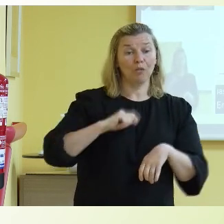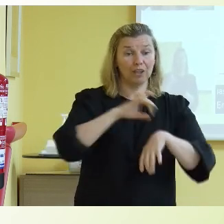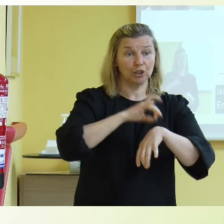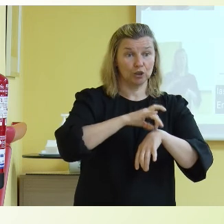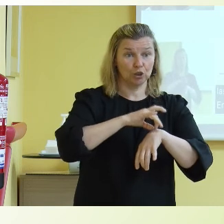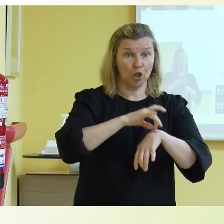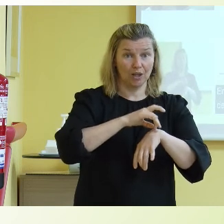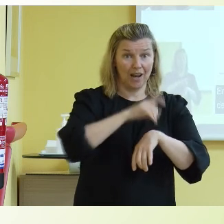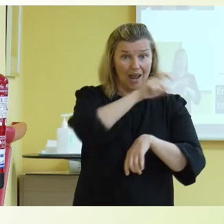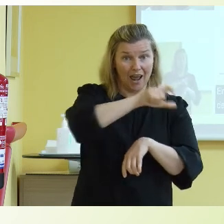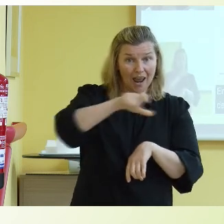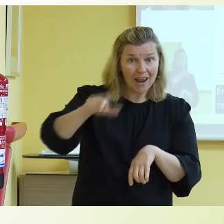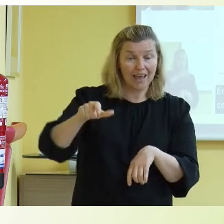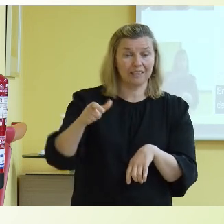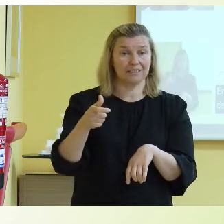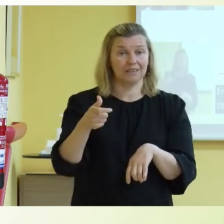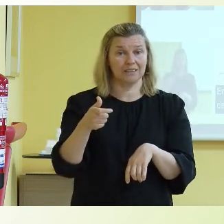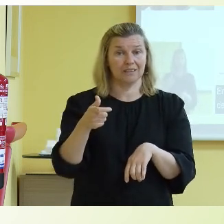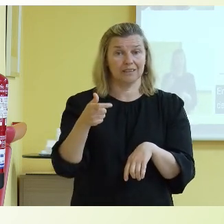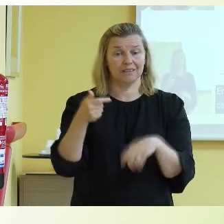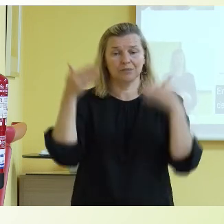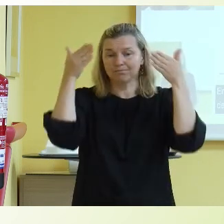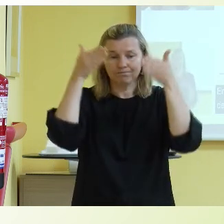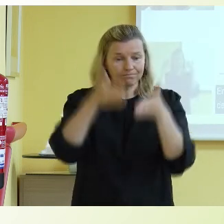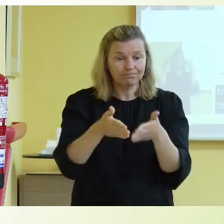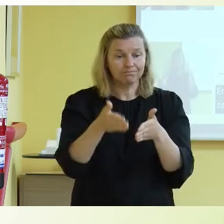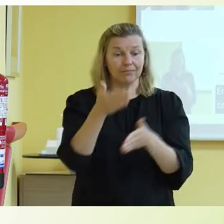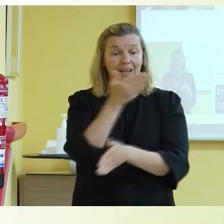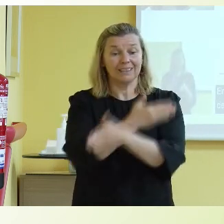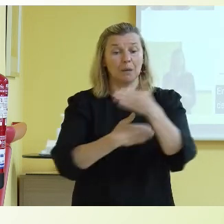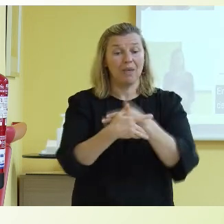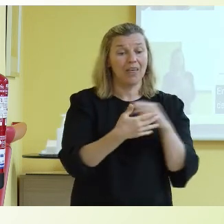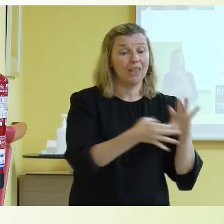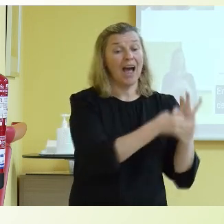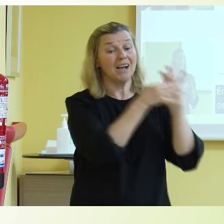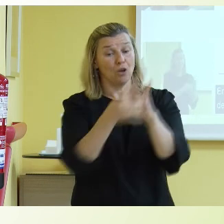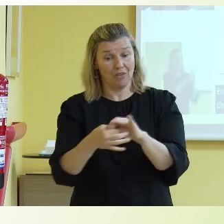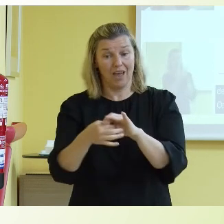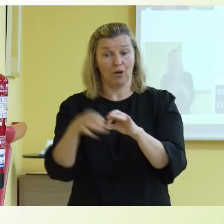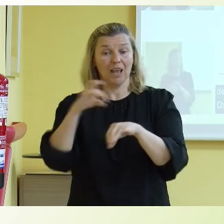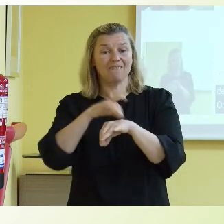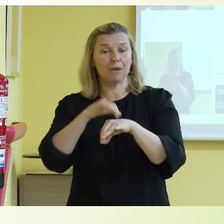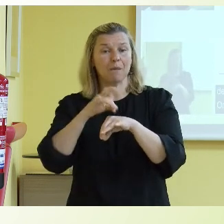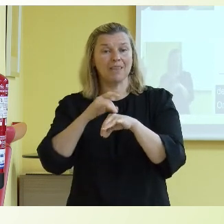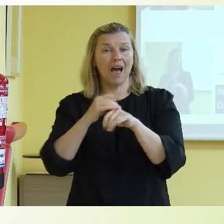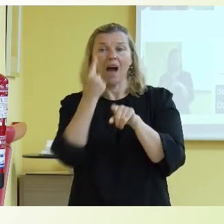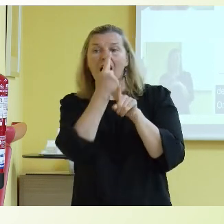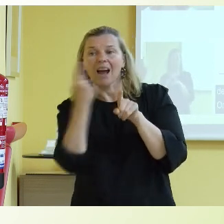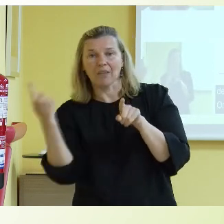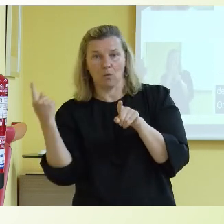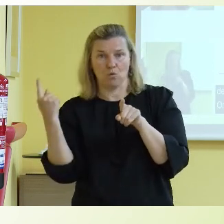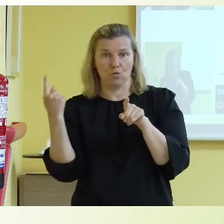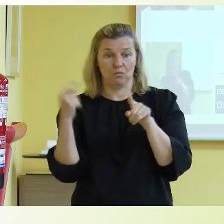enciclopedia sobre discapacidad de Orfanet, que se centra en las discapacidades asociadas a una enfermedad en concreto. En las